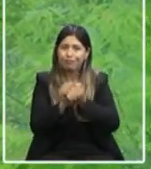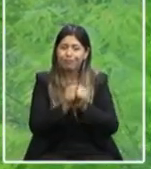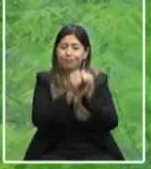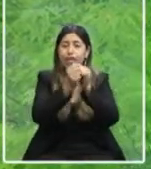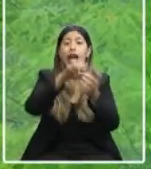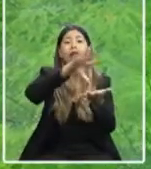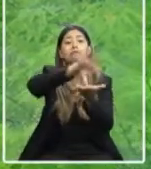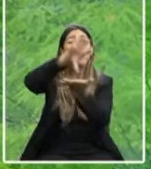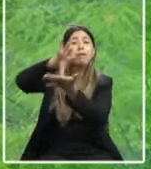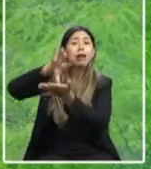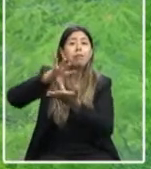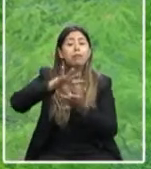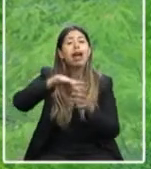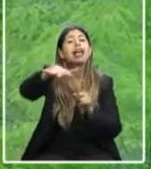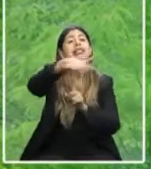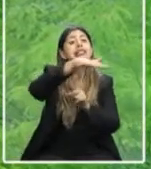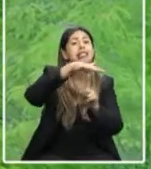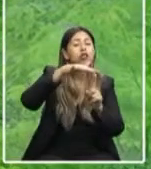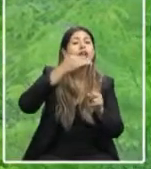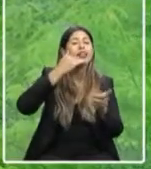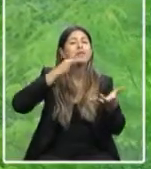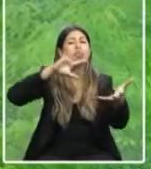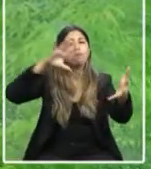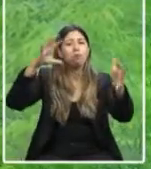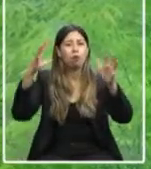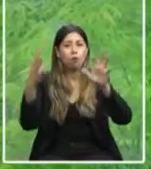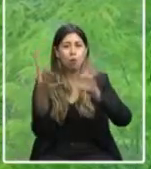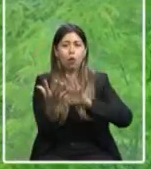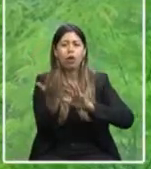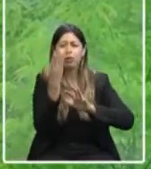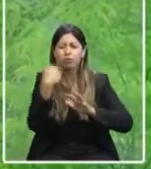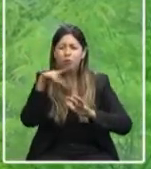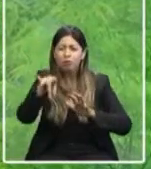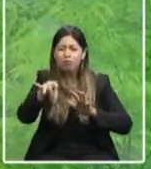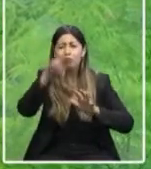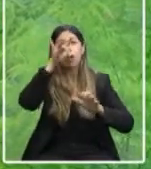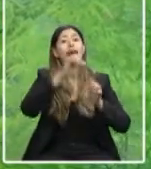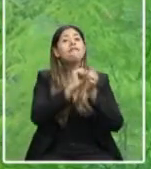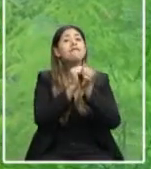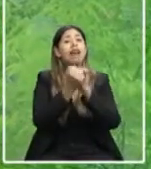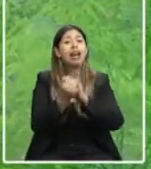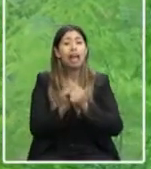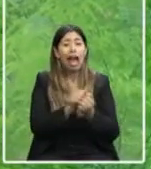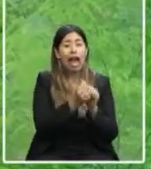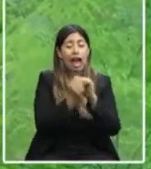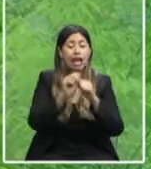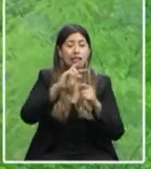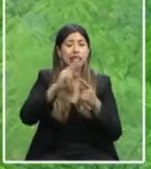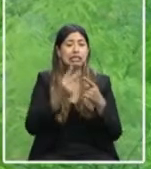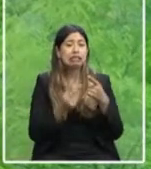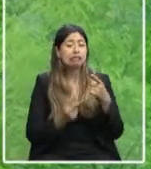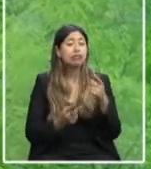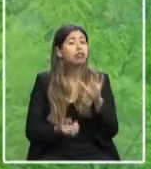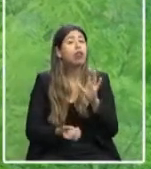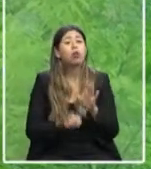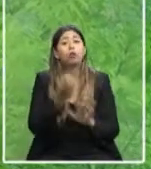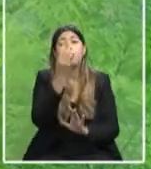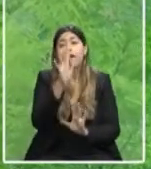la pandemia en el mundo, y para descubrir nuevas variantes que tal vez tengan nuevas